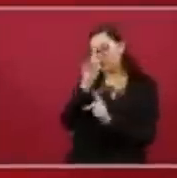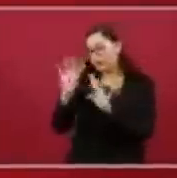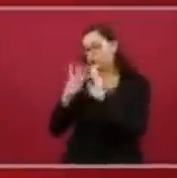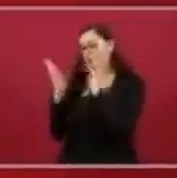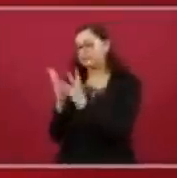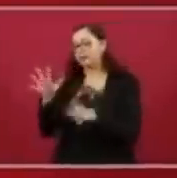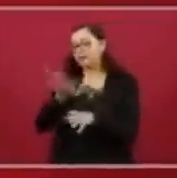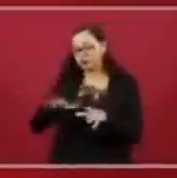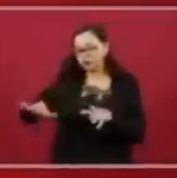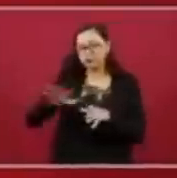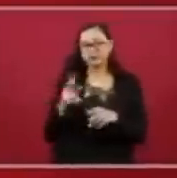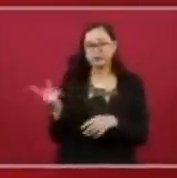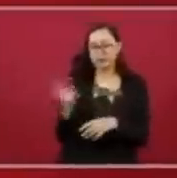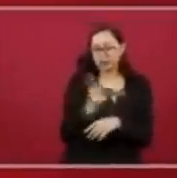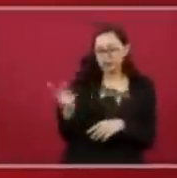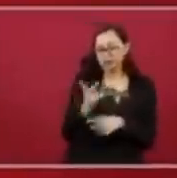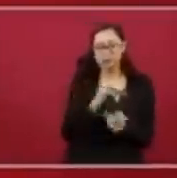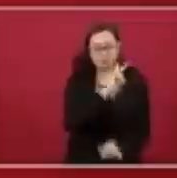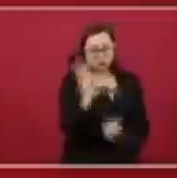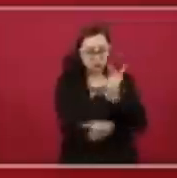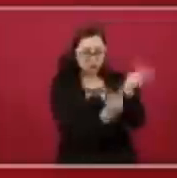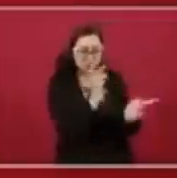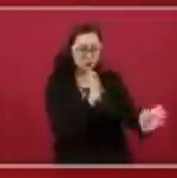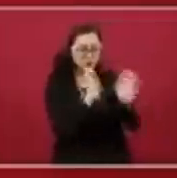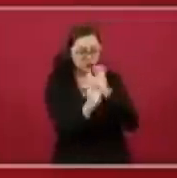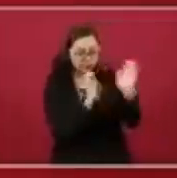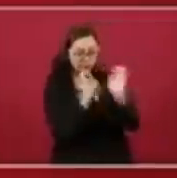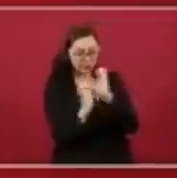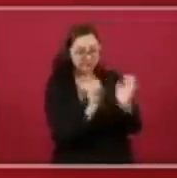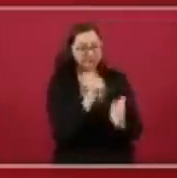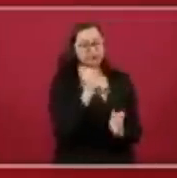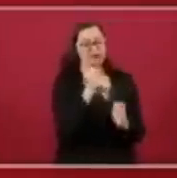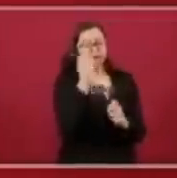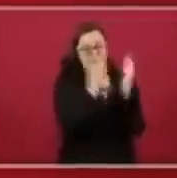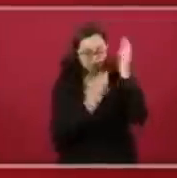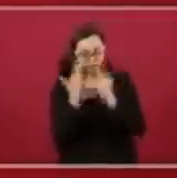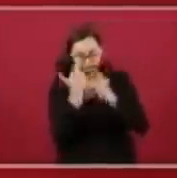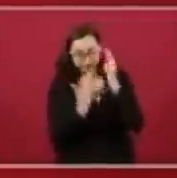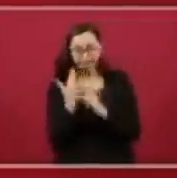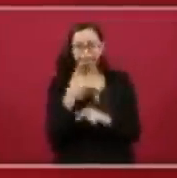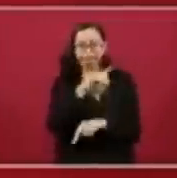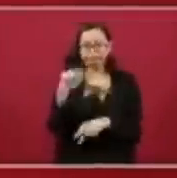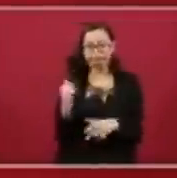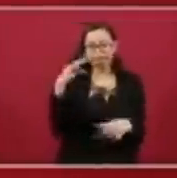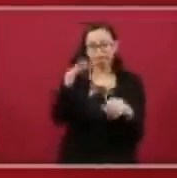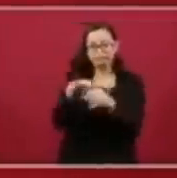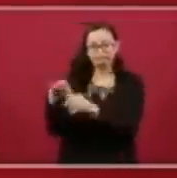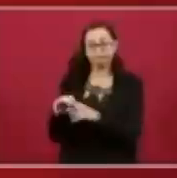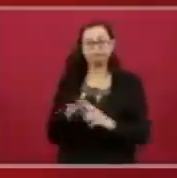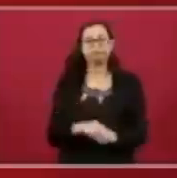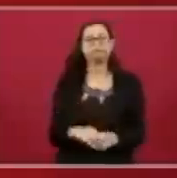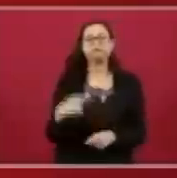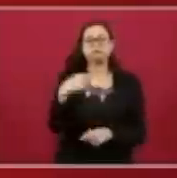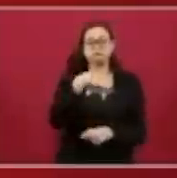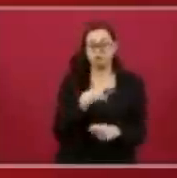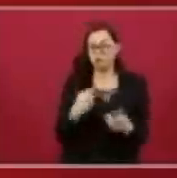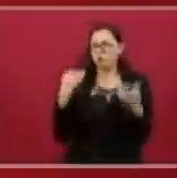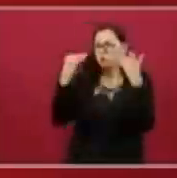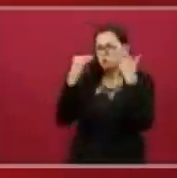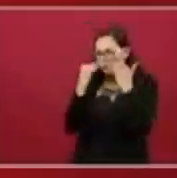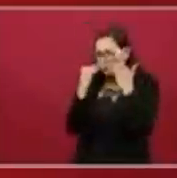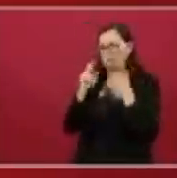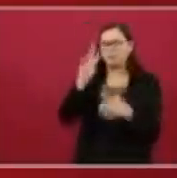las entrevistas, en los filtros, en las votaciones, que yo puedo atestiguar se dotaron de imparcialidad